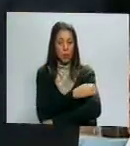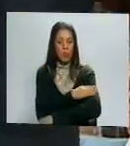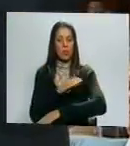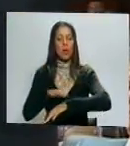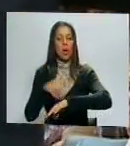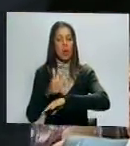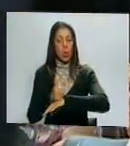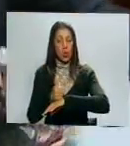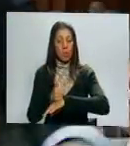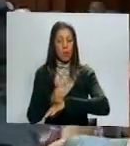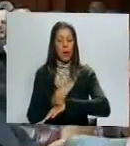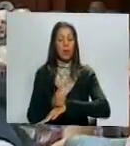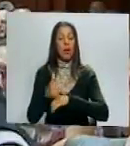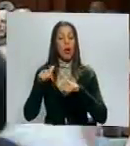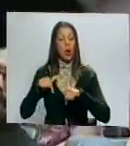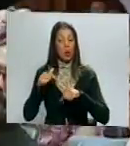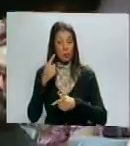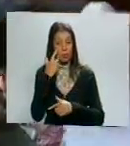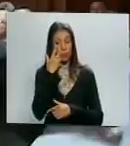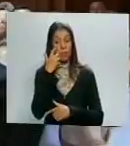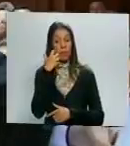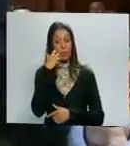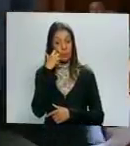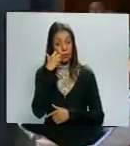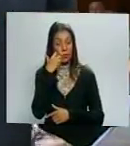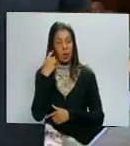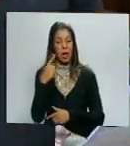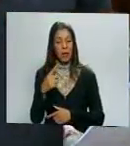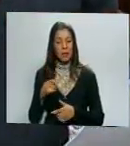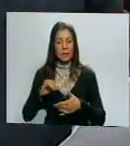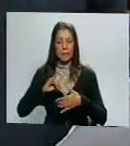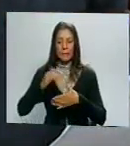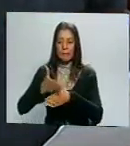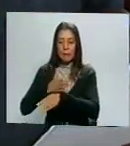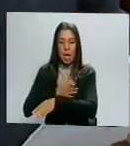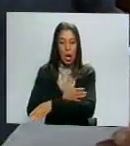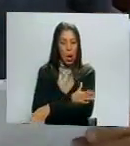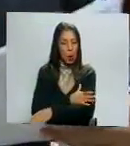y que hoy intensifican, y que hoy están intensificando.